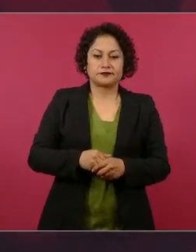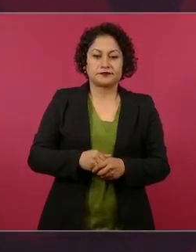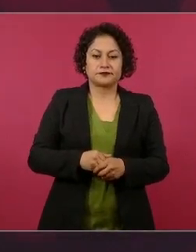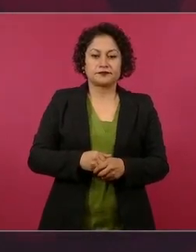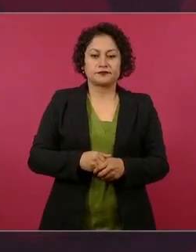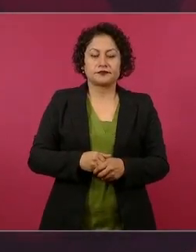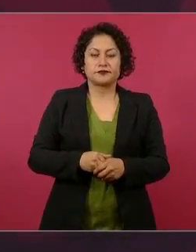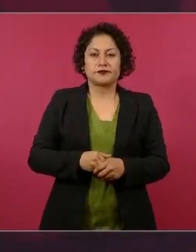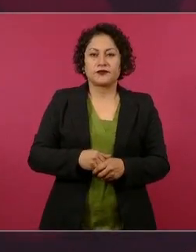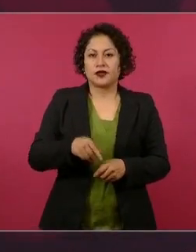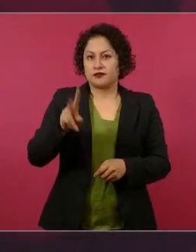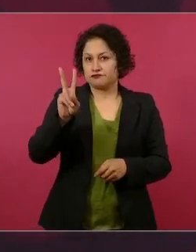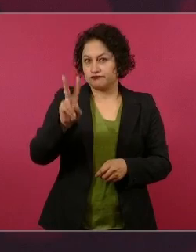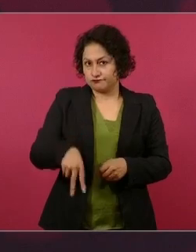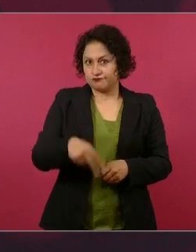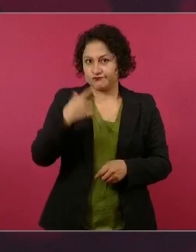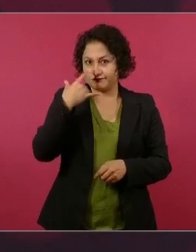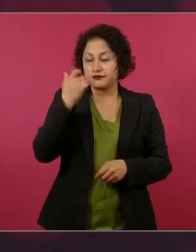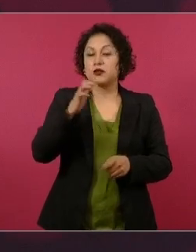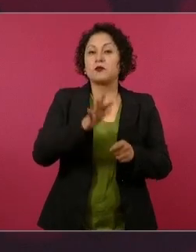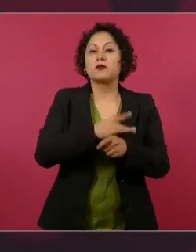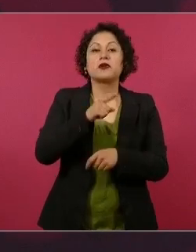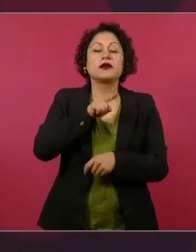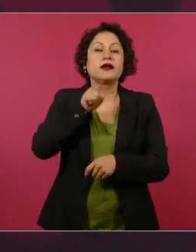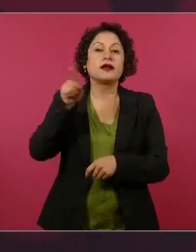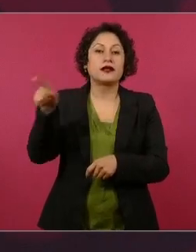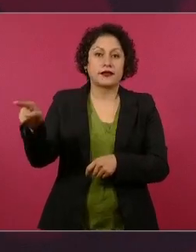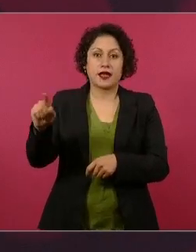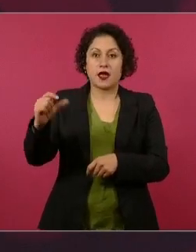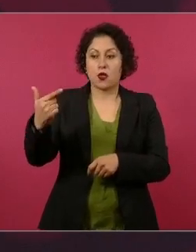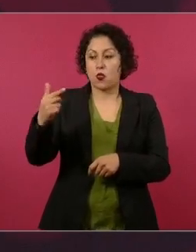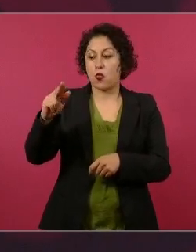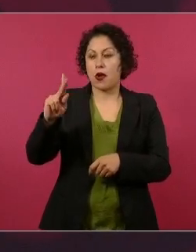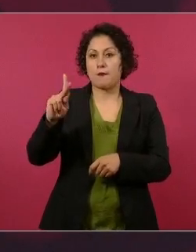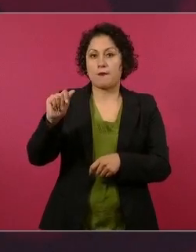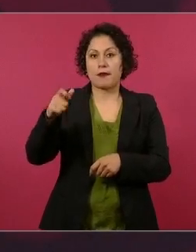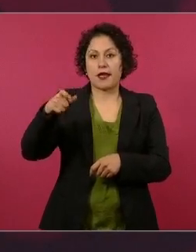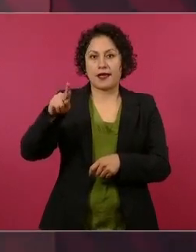es un árbol que da esa fruta, el huapaque,